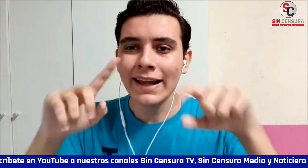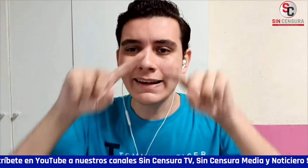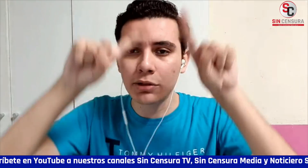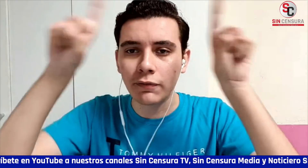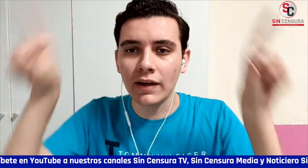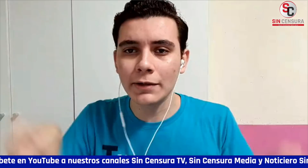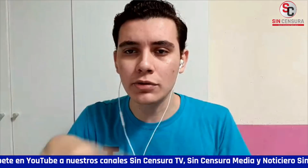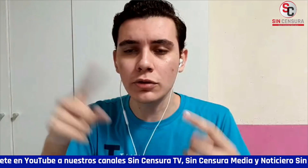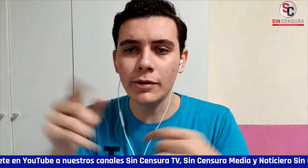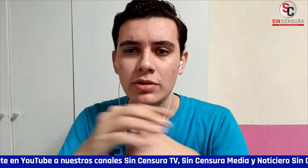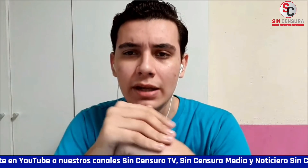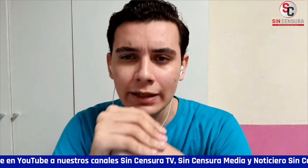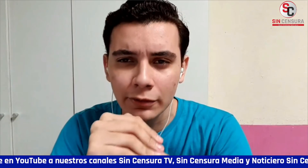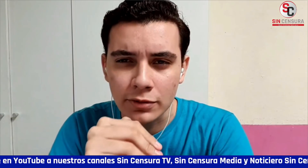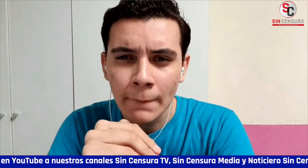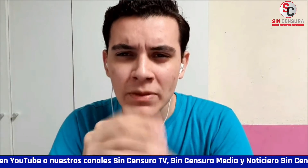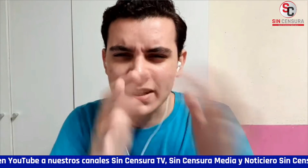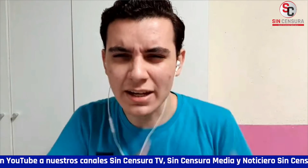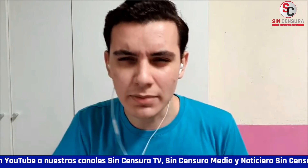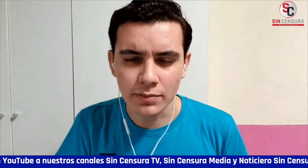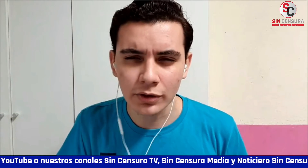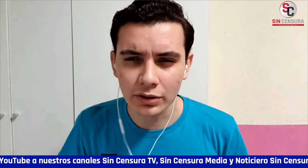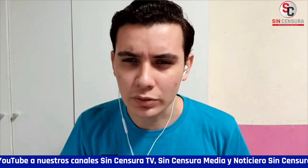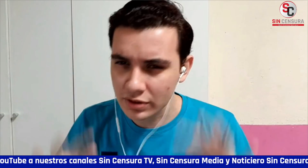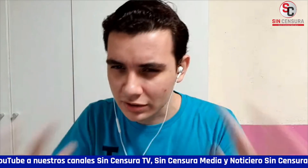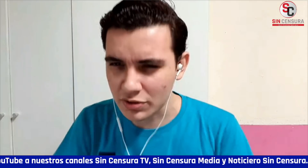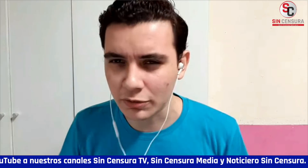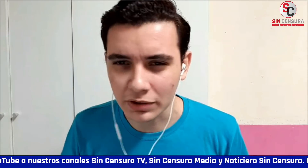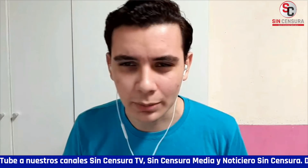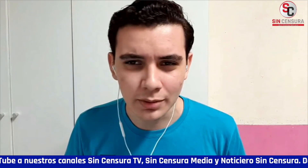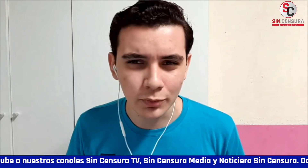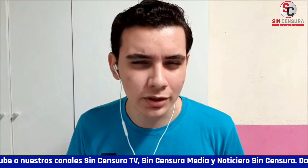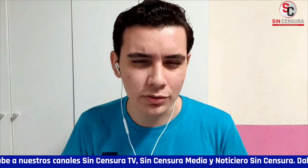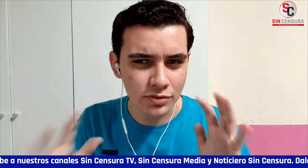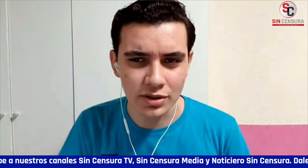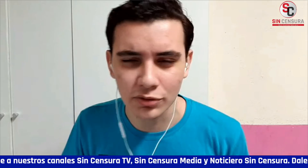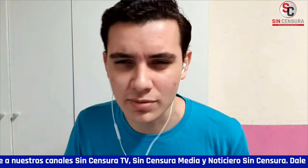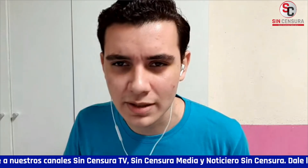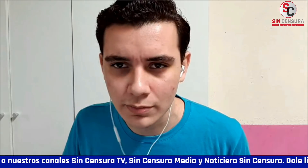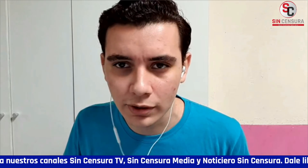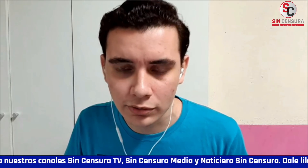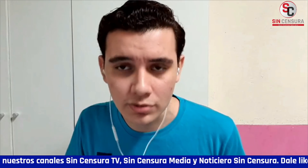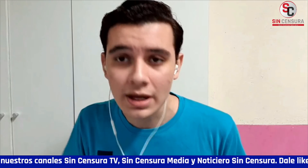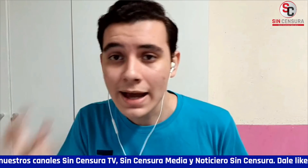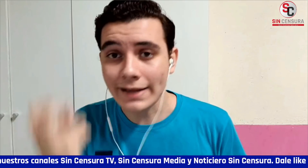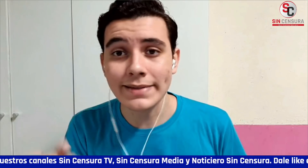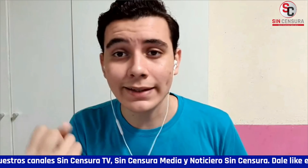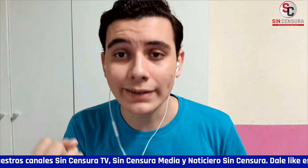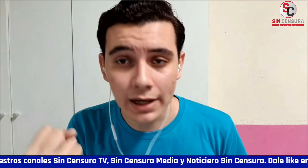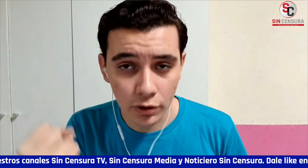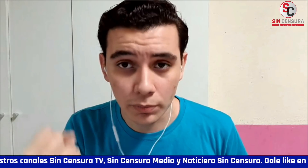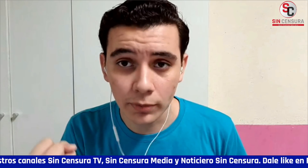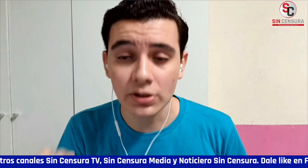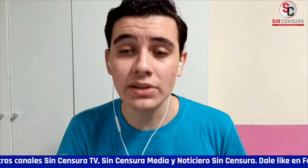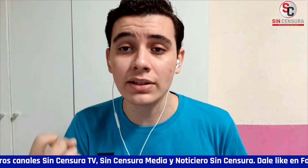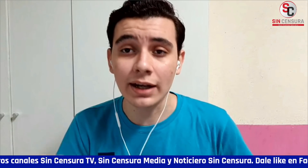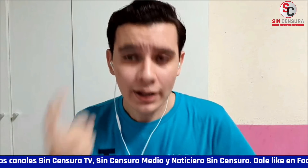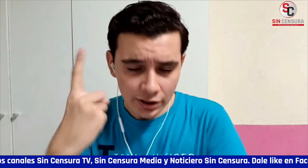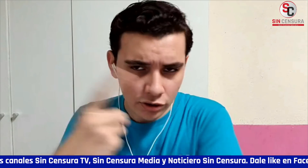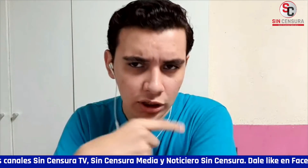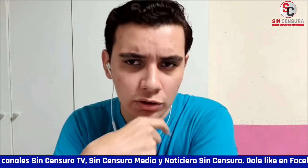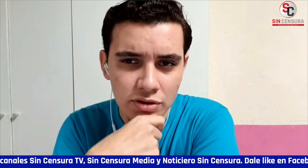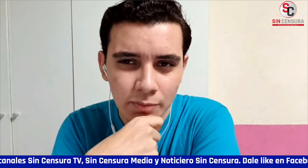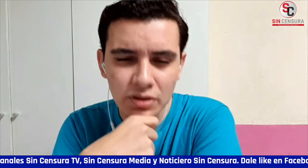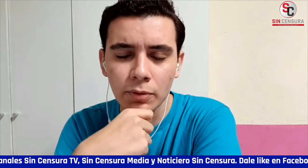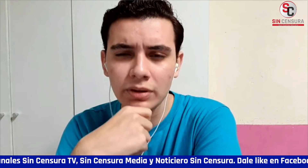Vicente, les ufanan los números cerrados, 100,000 muertos, 150,000 muertos, 200,000 muertos, hacen necropolítica.